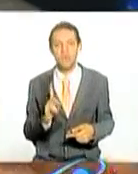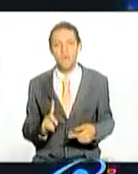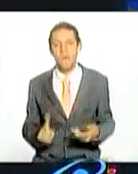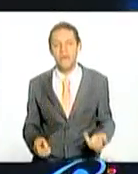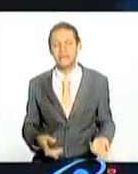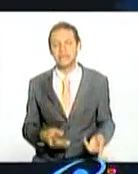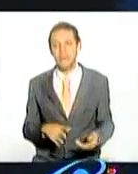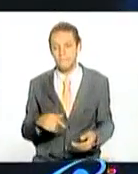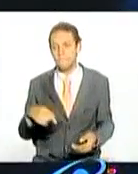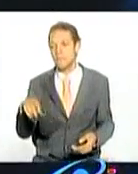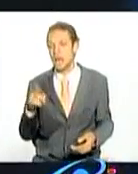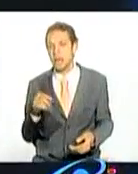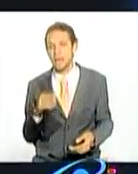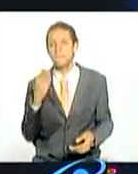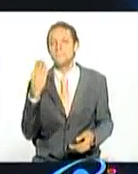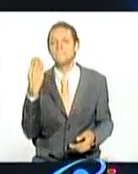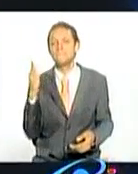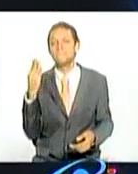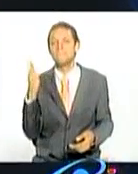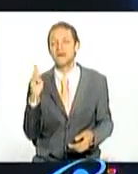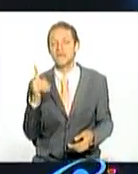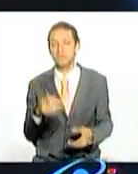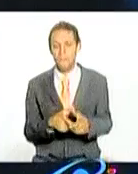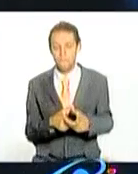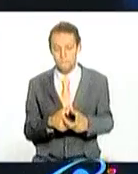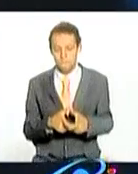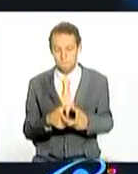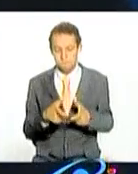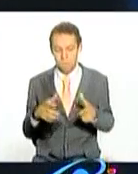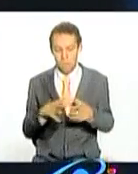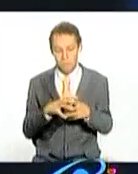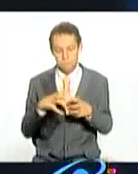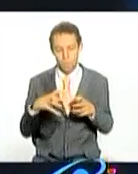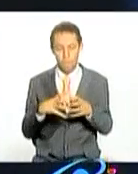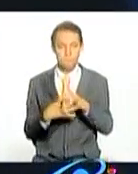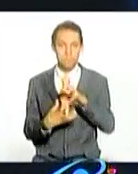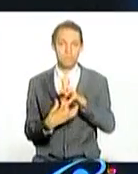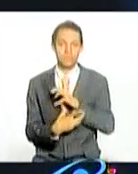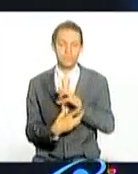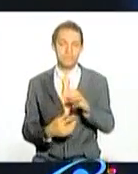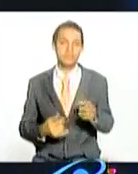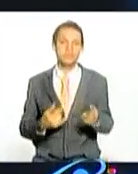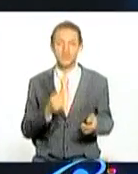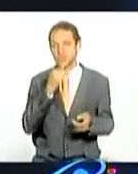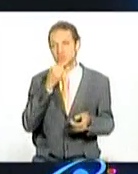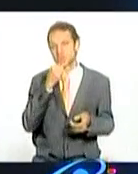al baño que todavía sigue un volumen de importancia de orina en la vejiga.